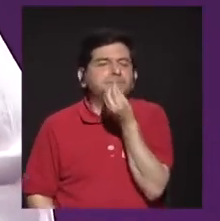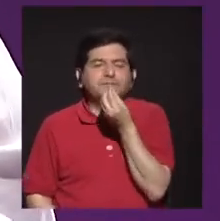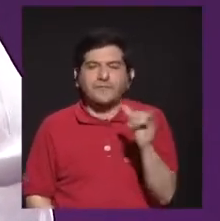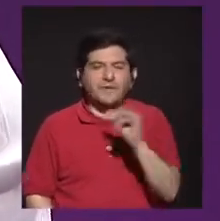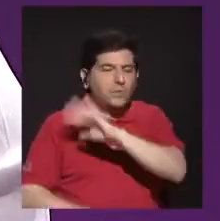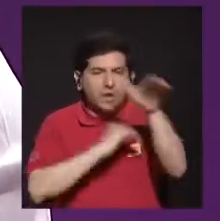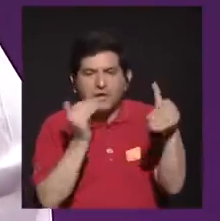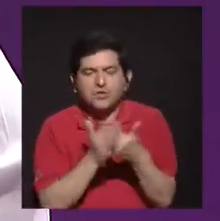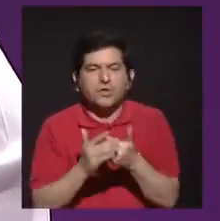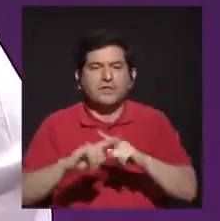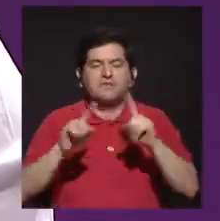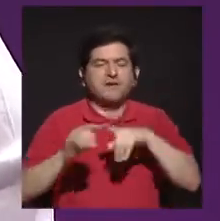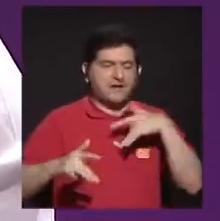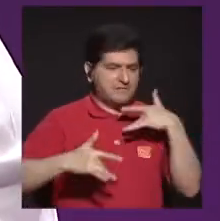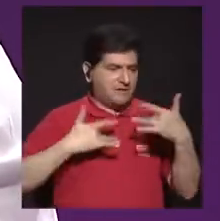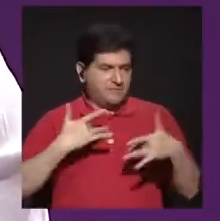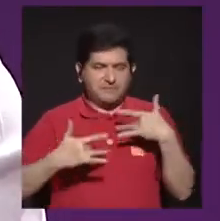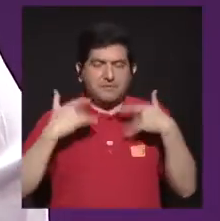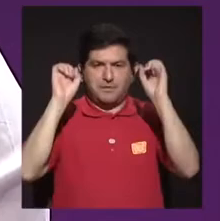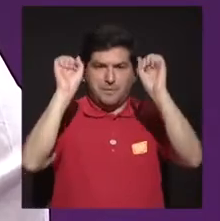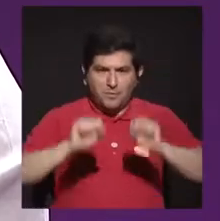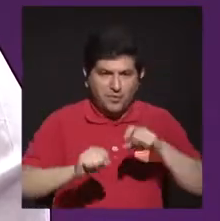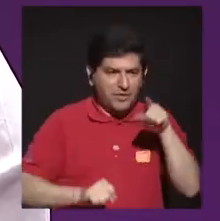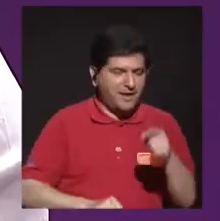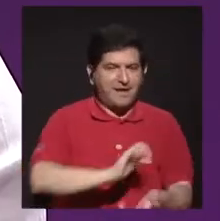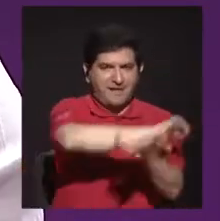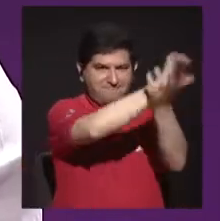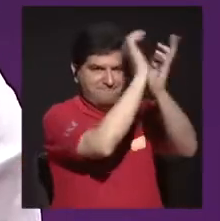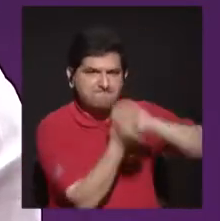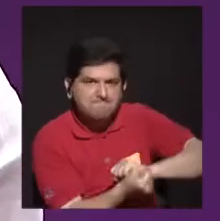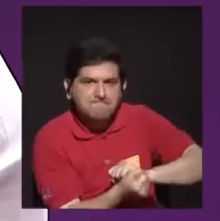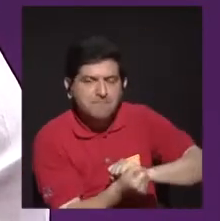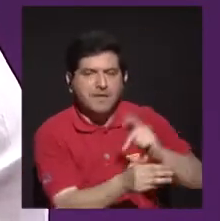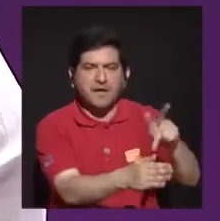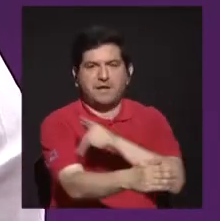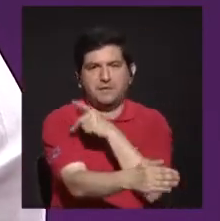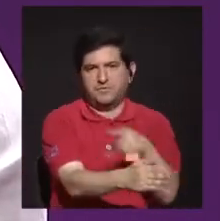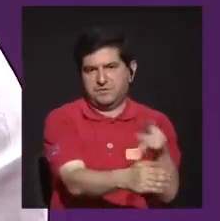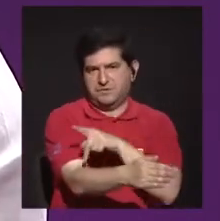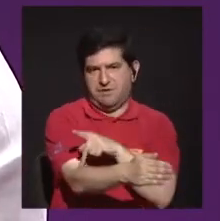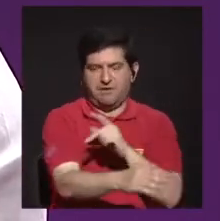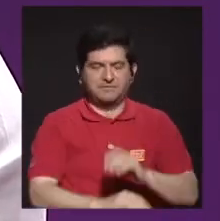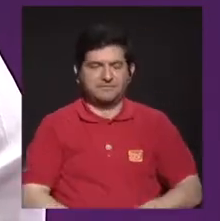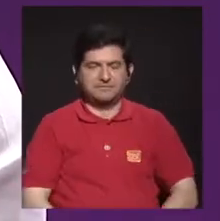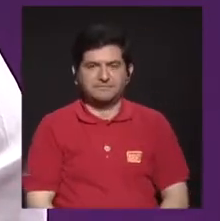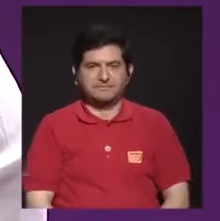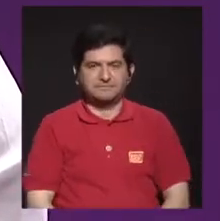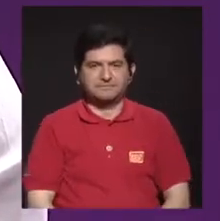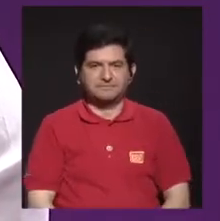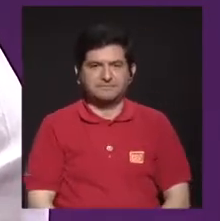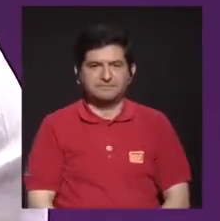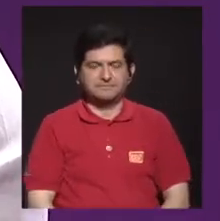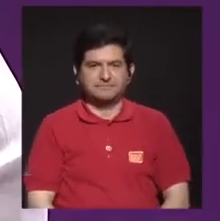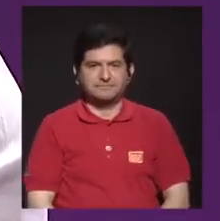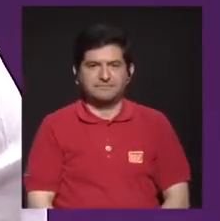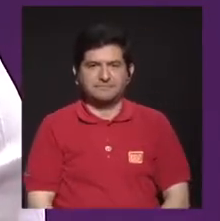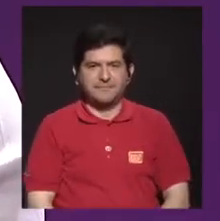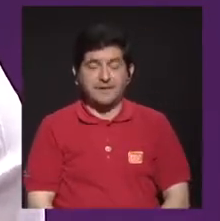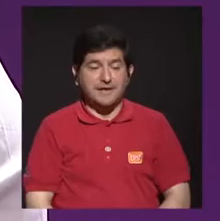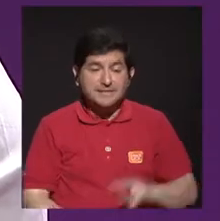sobre todas esas sensaciones que podían transformarse en poesía. Entonces era darle